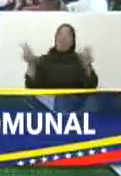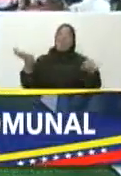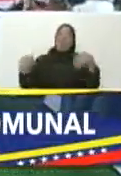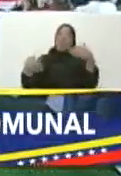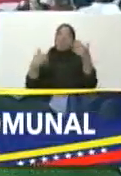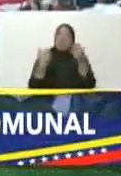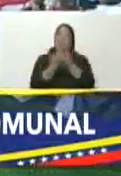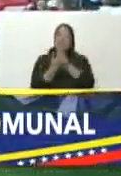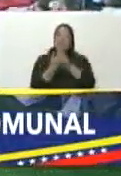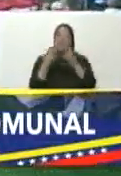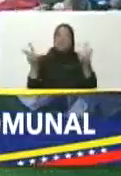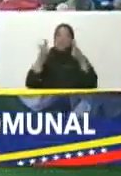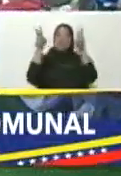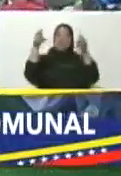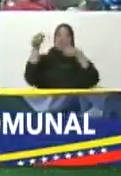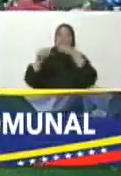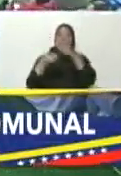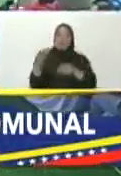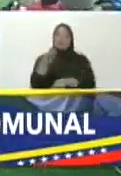y más, porque